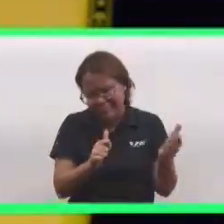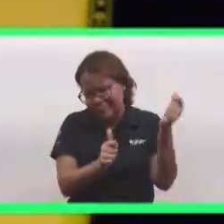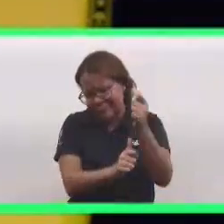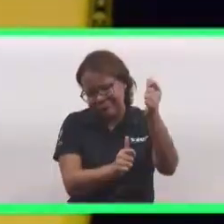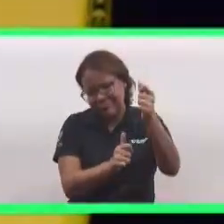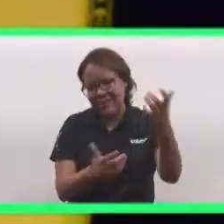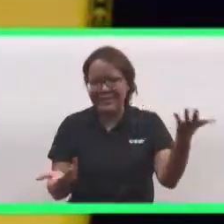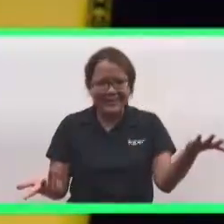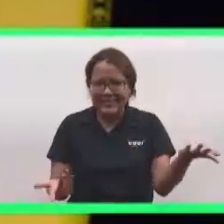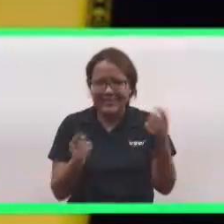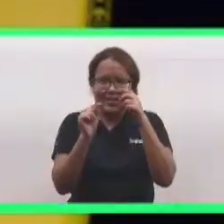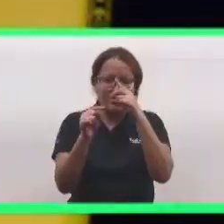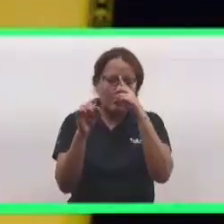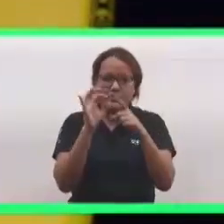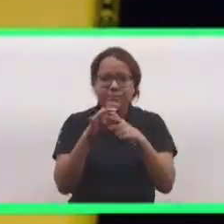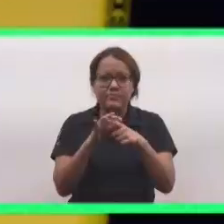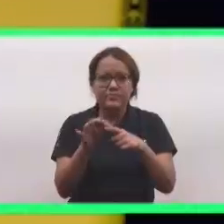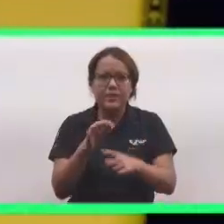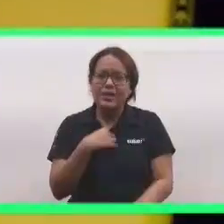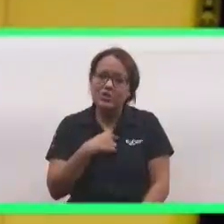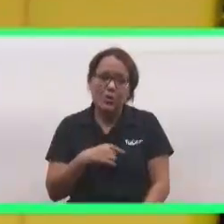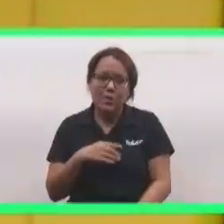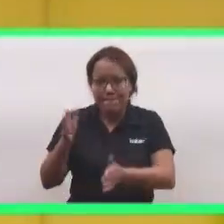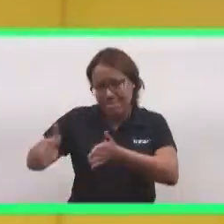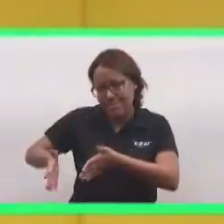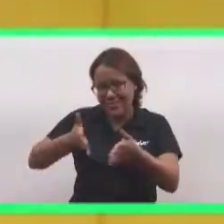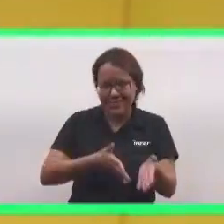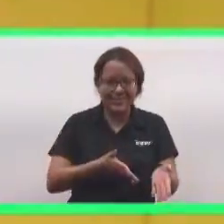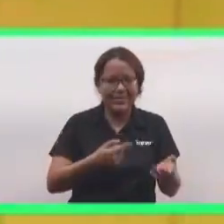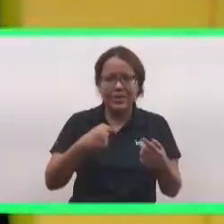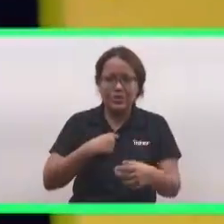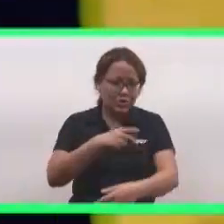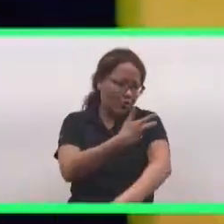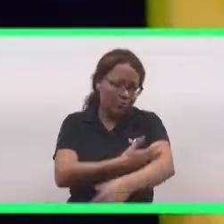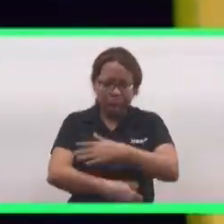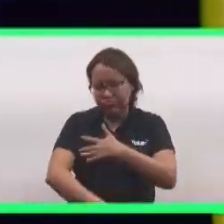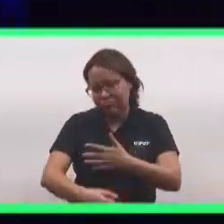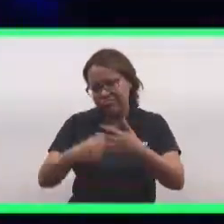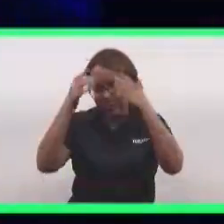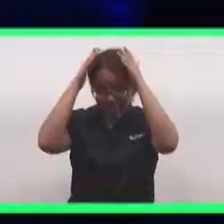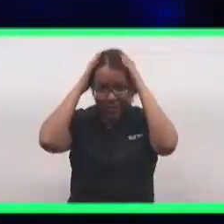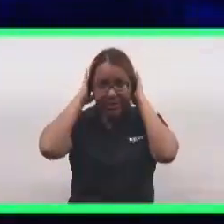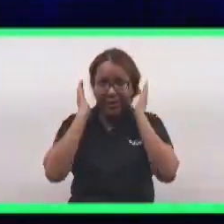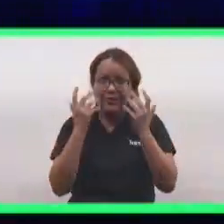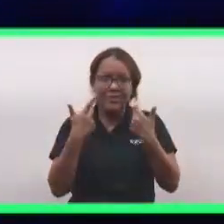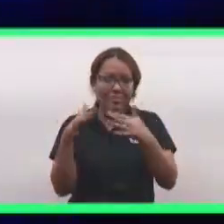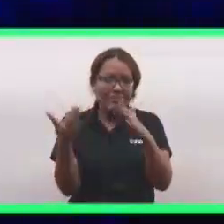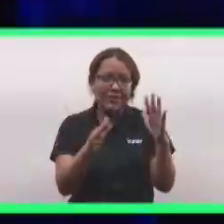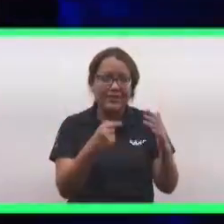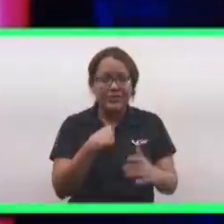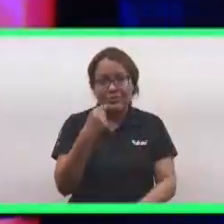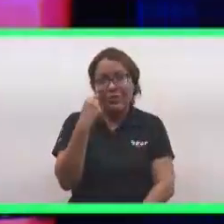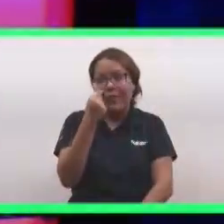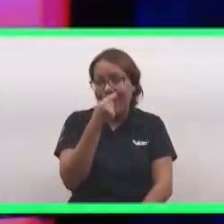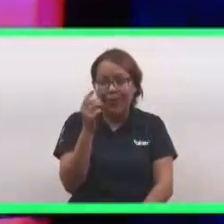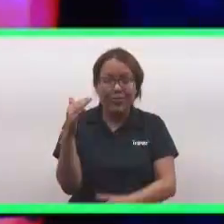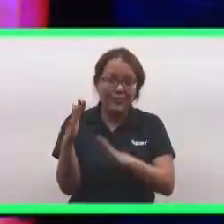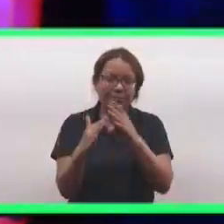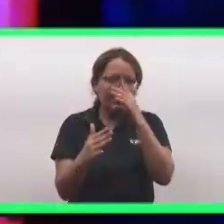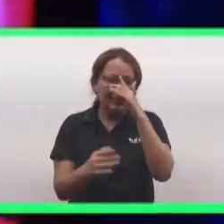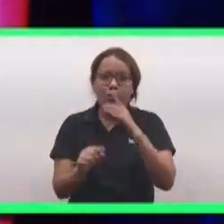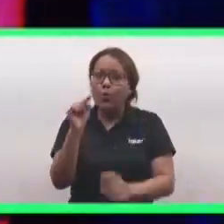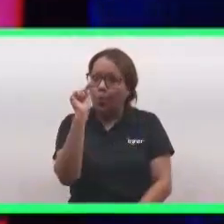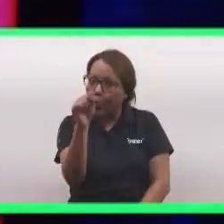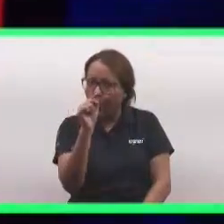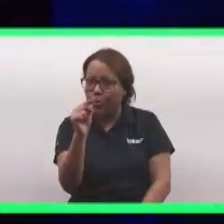mayor desgracia. Es que yo no tengo las piernas. Es que yo no tengo esto. Es que no tengo el cabello. Es que no tengo los ojos. Es que no tengo.